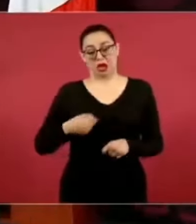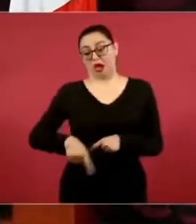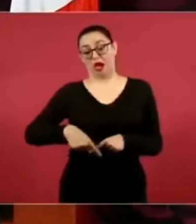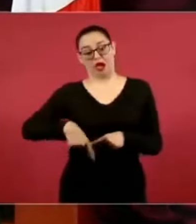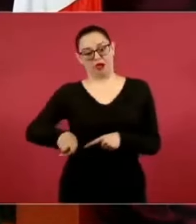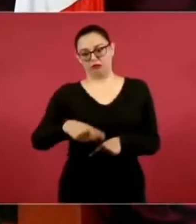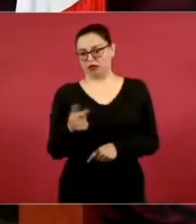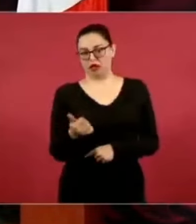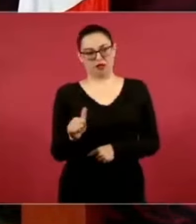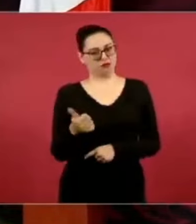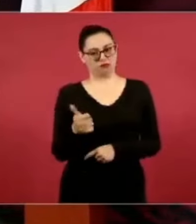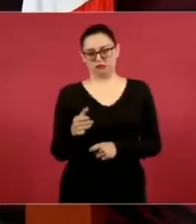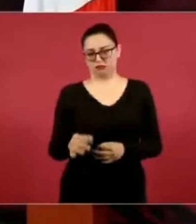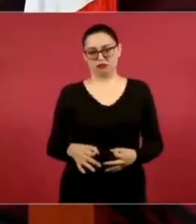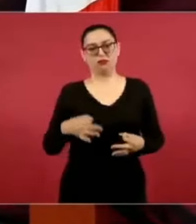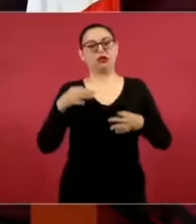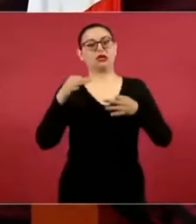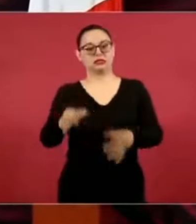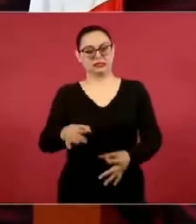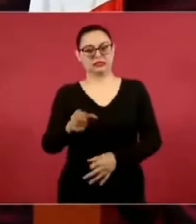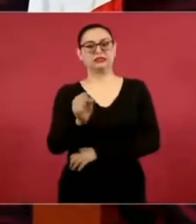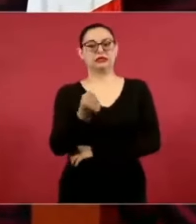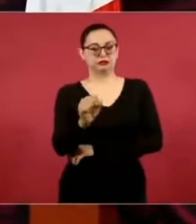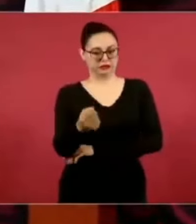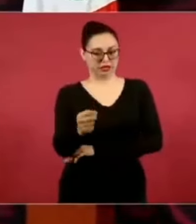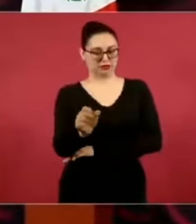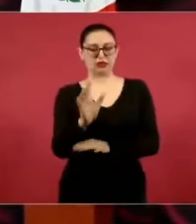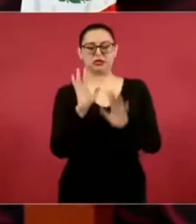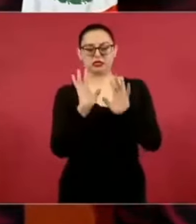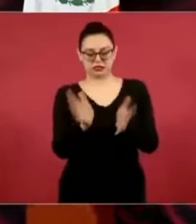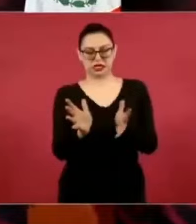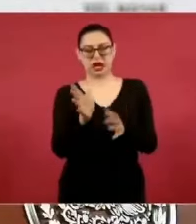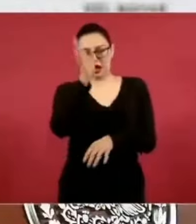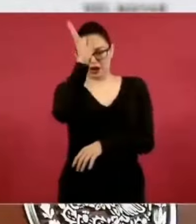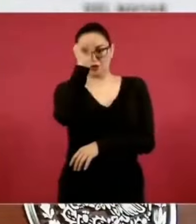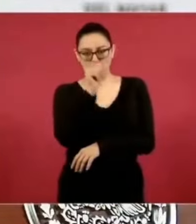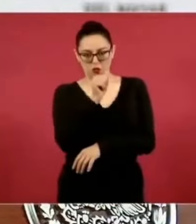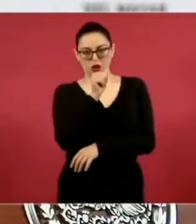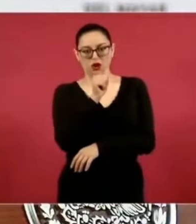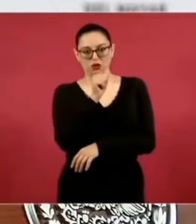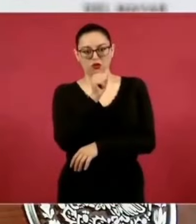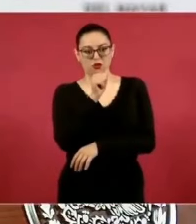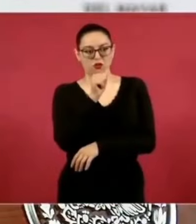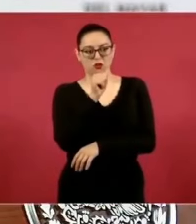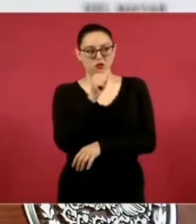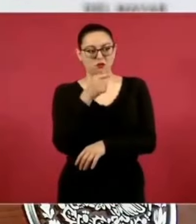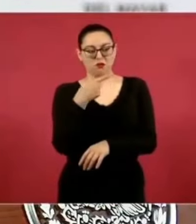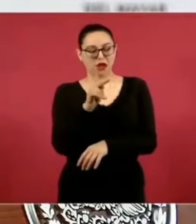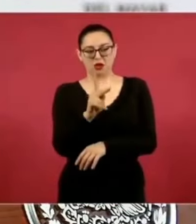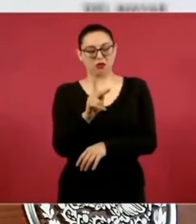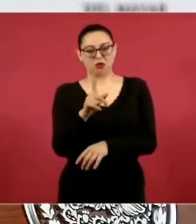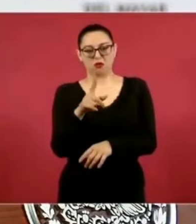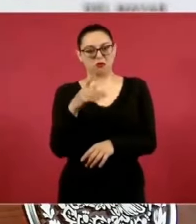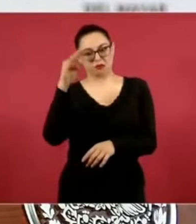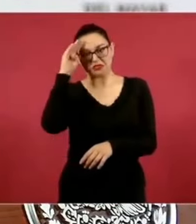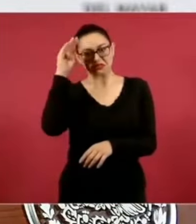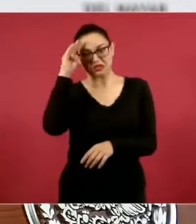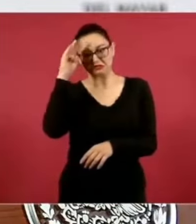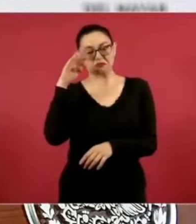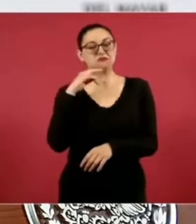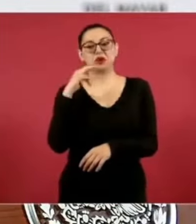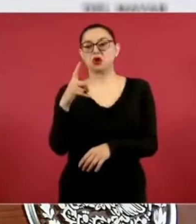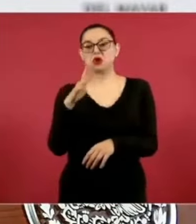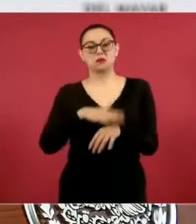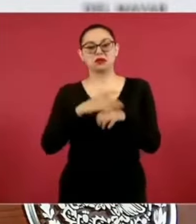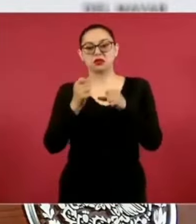nos informó Marat, okay. O sea, creo que se va a hacer hasta el año próximo, ¿no? Algo así nos dijo.